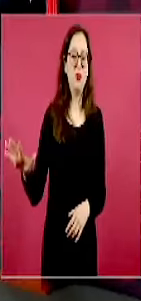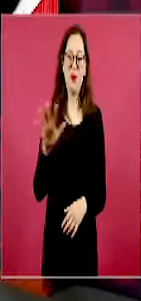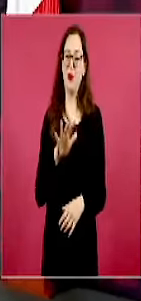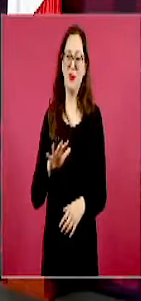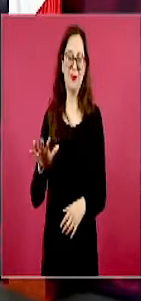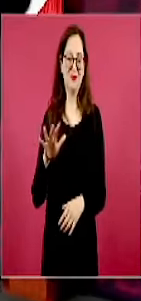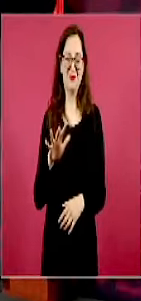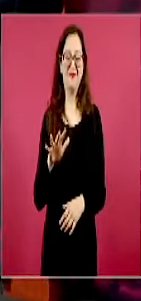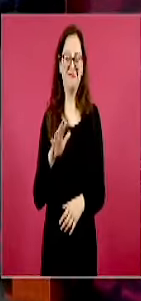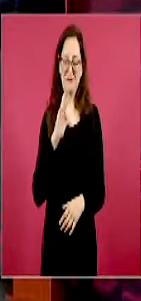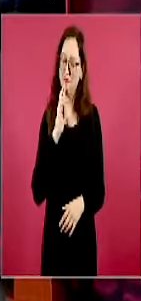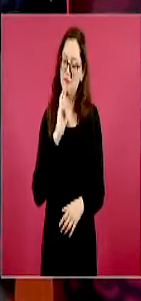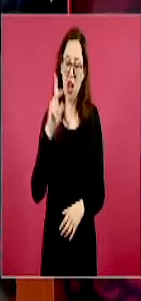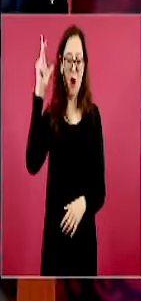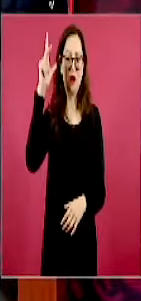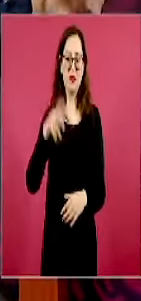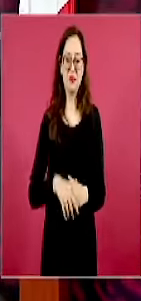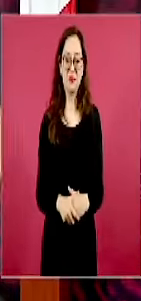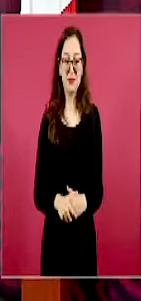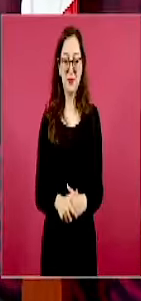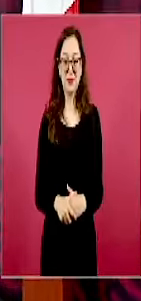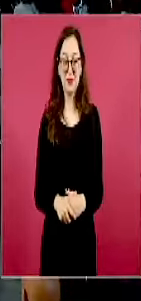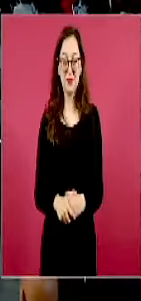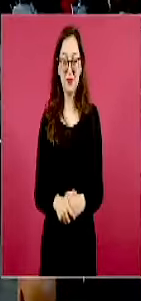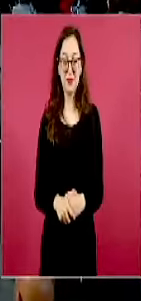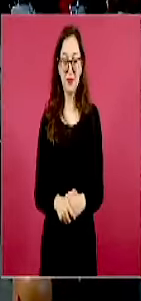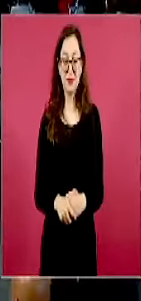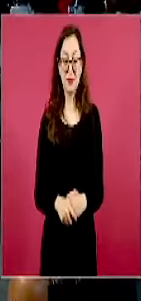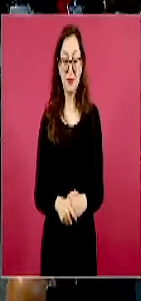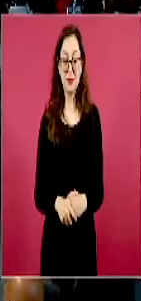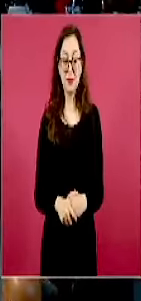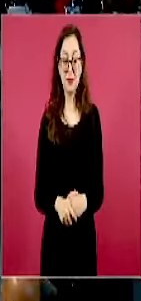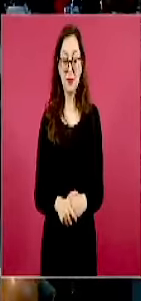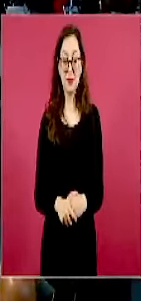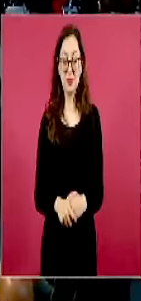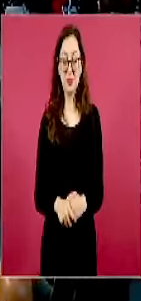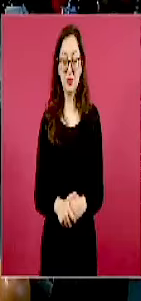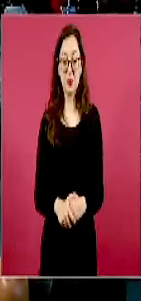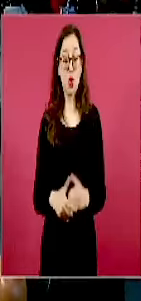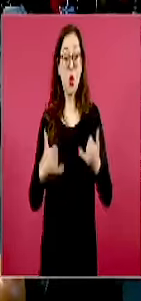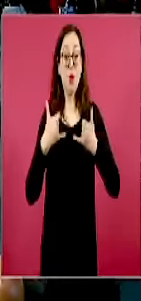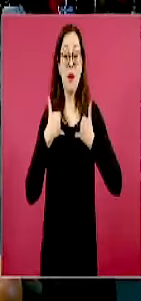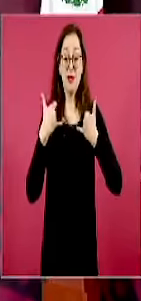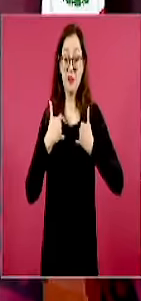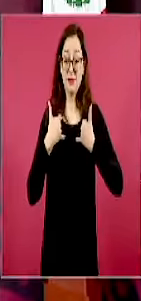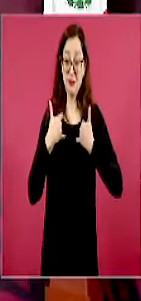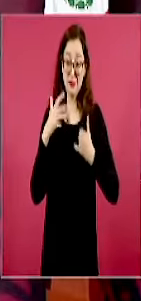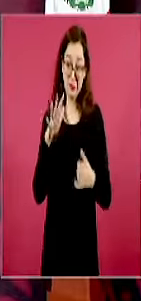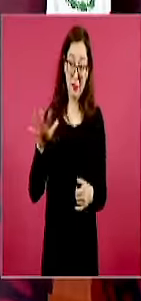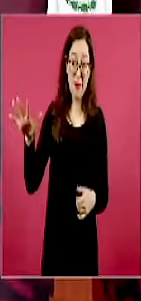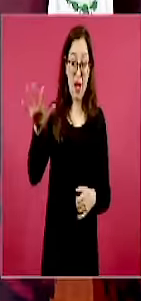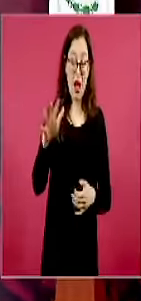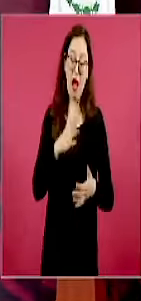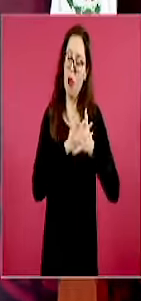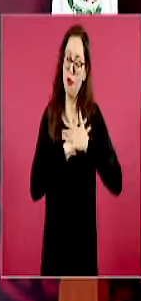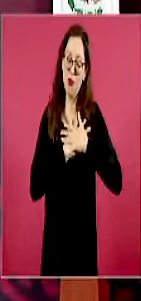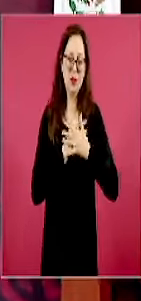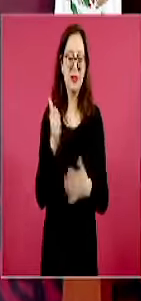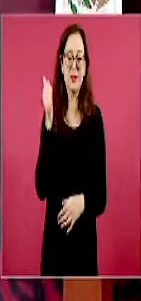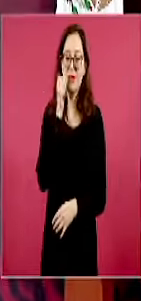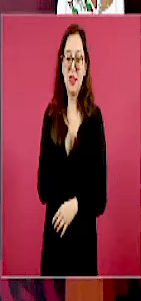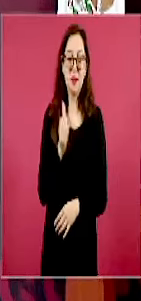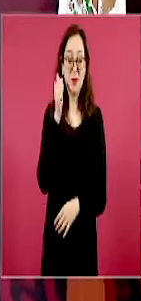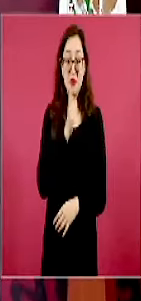nuestro pueblo losos que le tengan siempre mucho amor al pueblo y